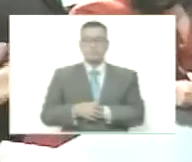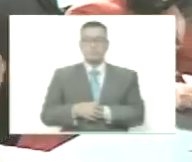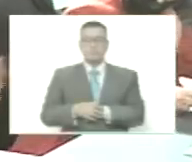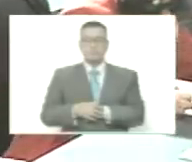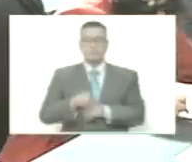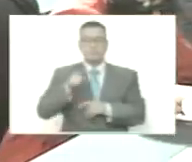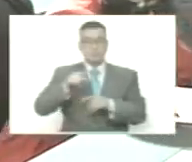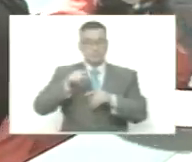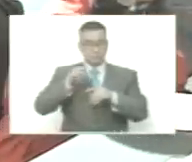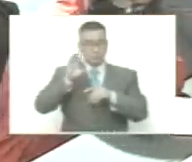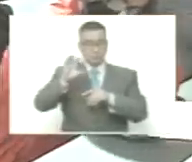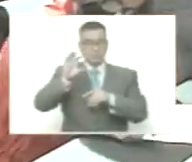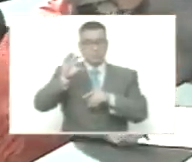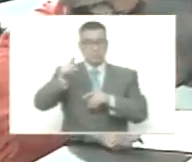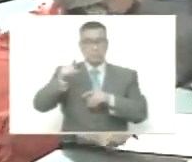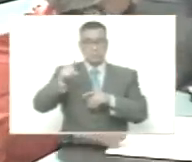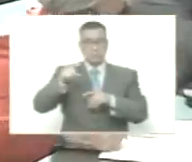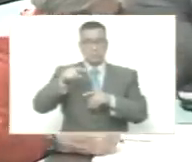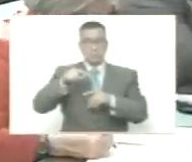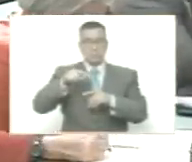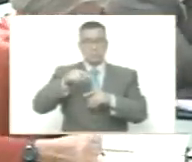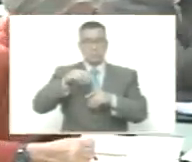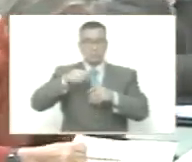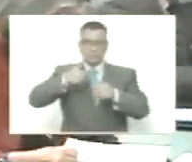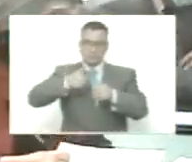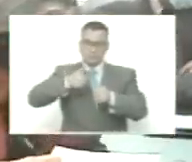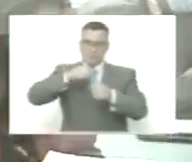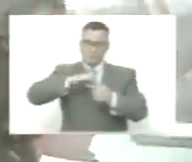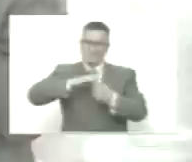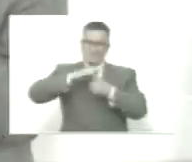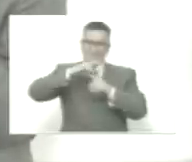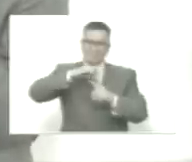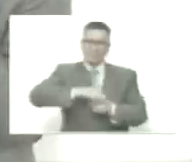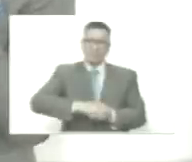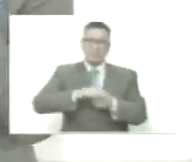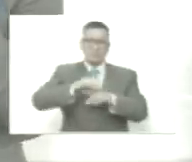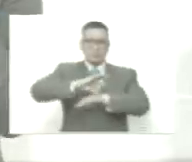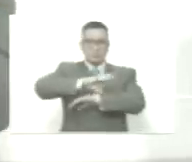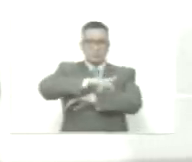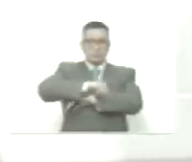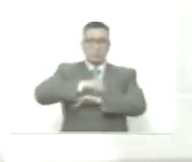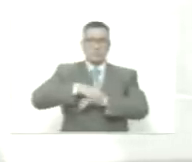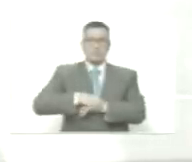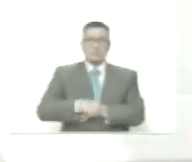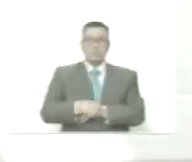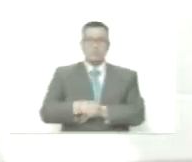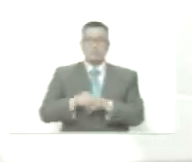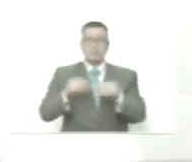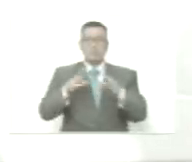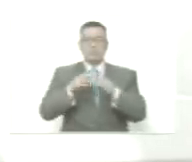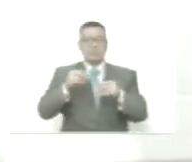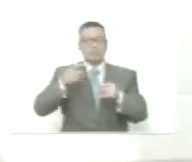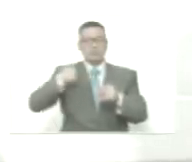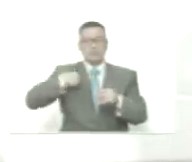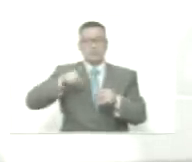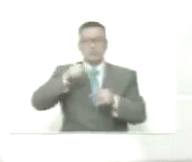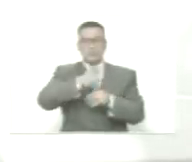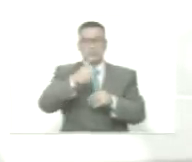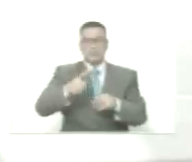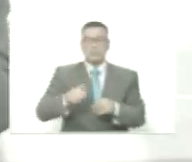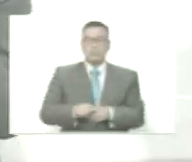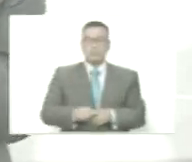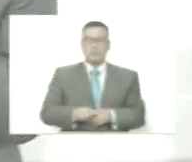en un país sometido al asedio, al robo de sus activos, de